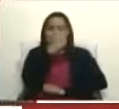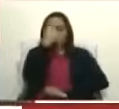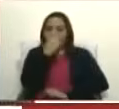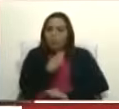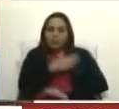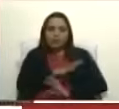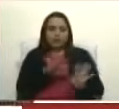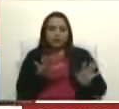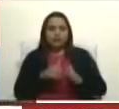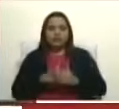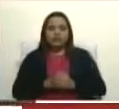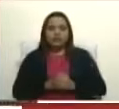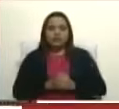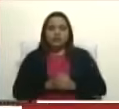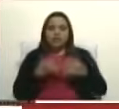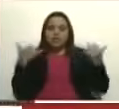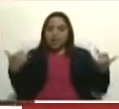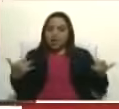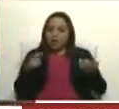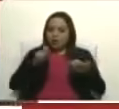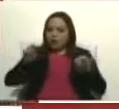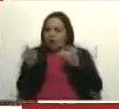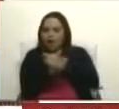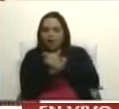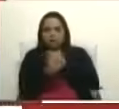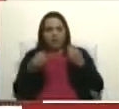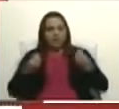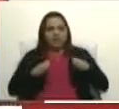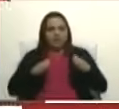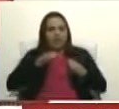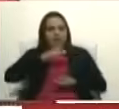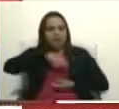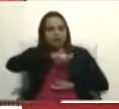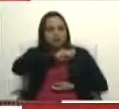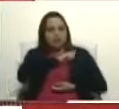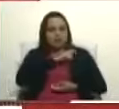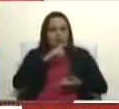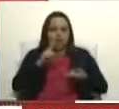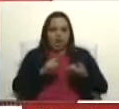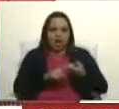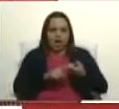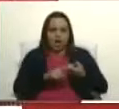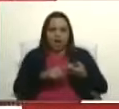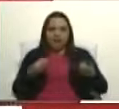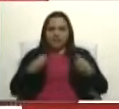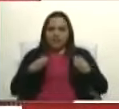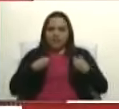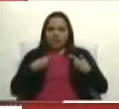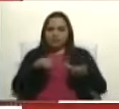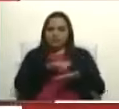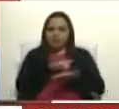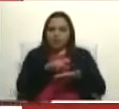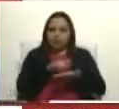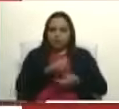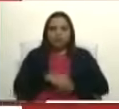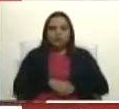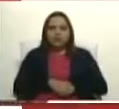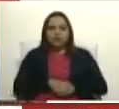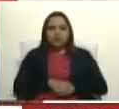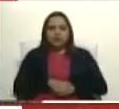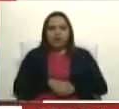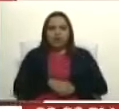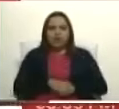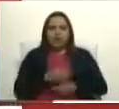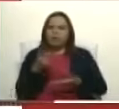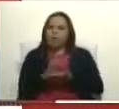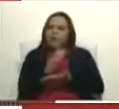solemnidad, y ahora viven en España, viven en Nueva York, en Washington, ¿con qué plata?